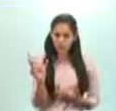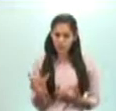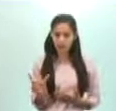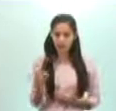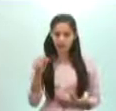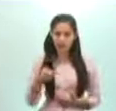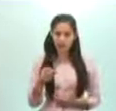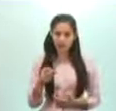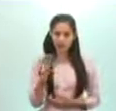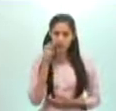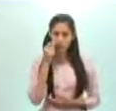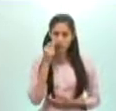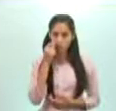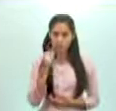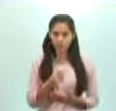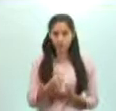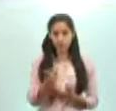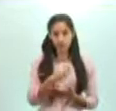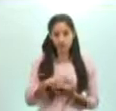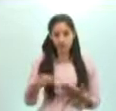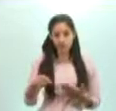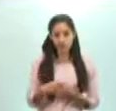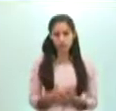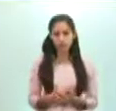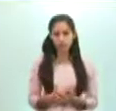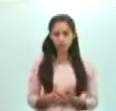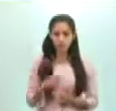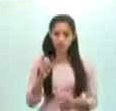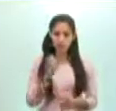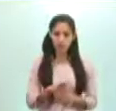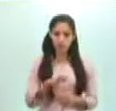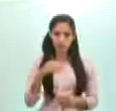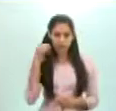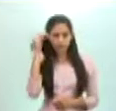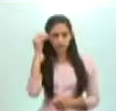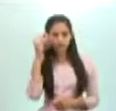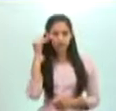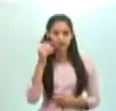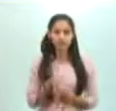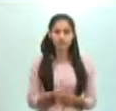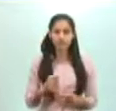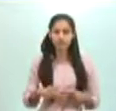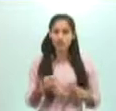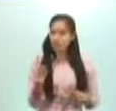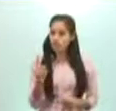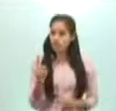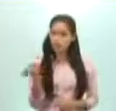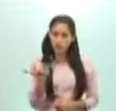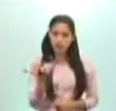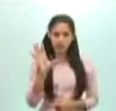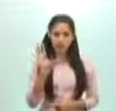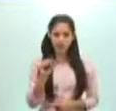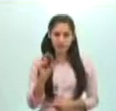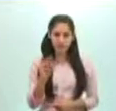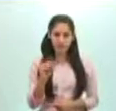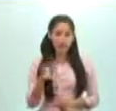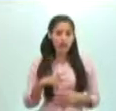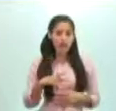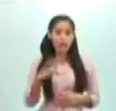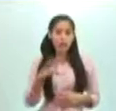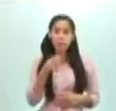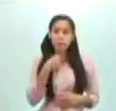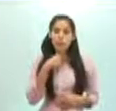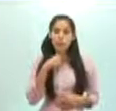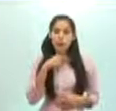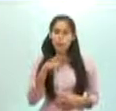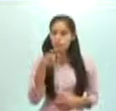este personaje o a este escritor que acabamos de analizar. Porque no es lo mismo decir el gran viejo que decir